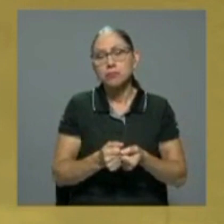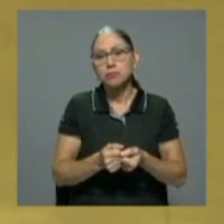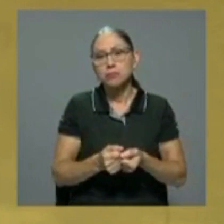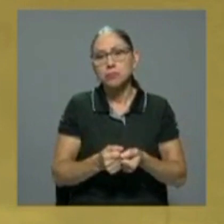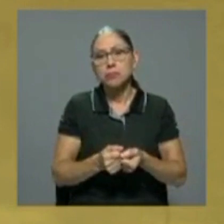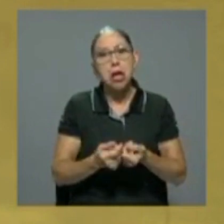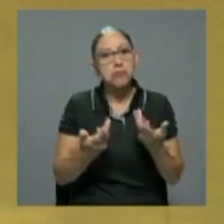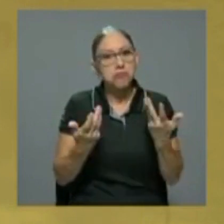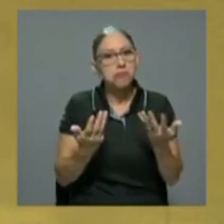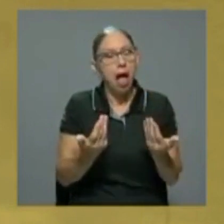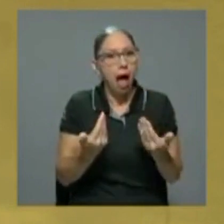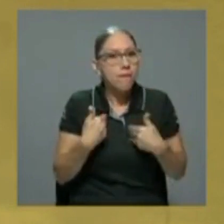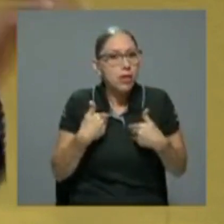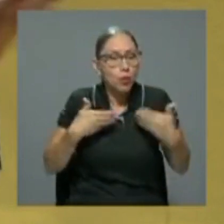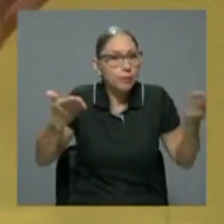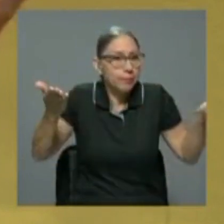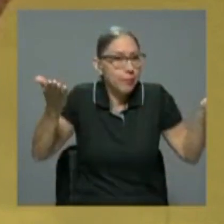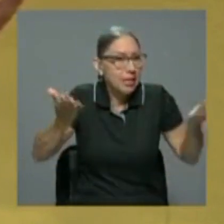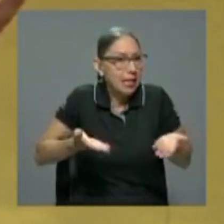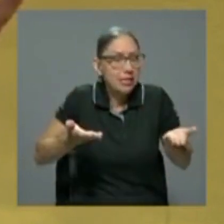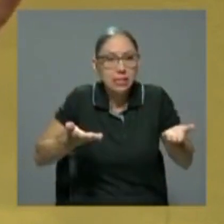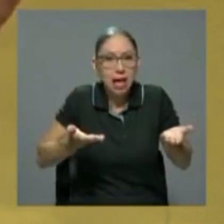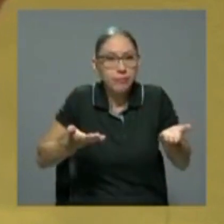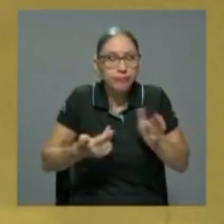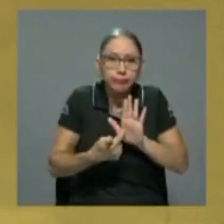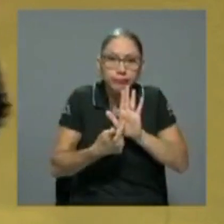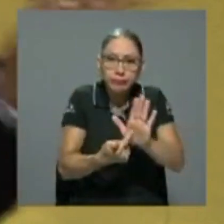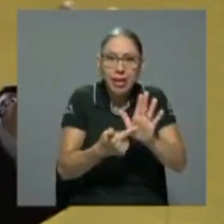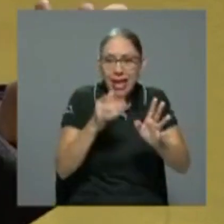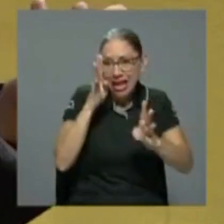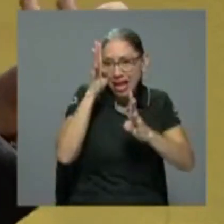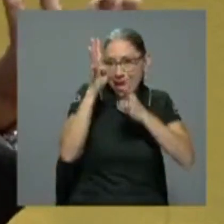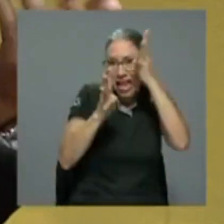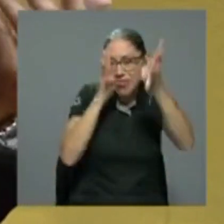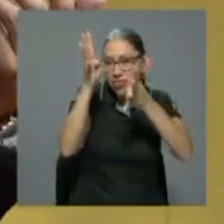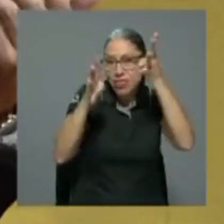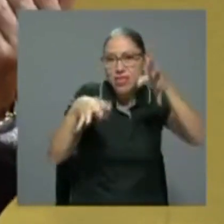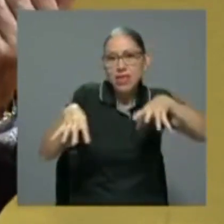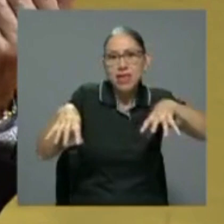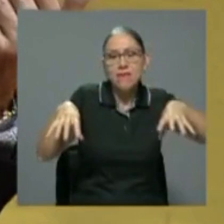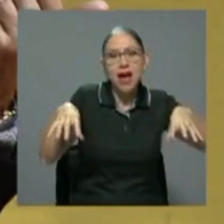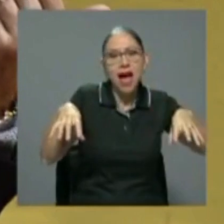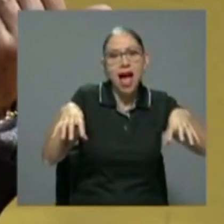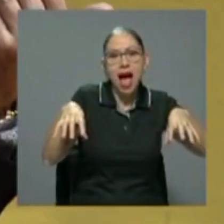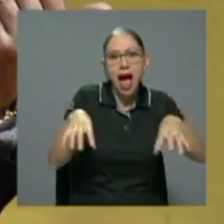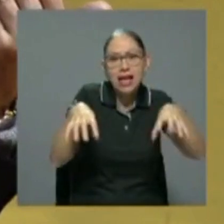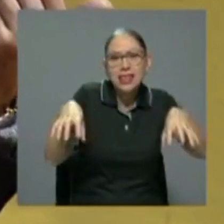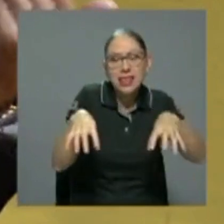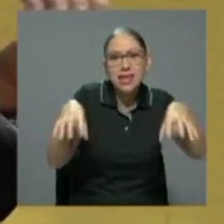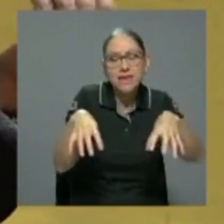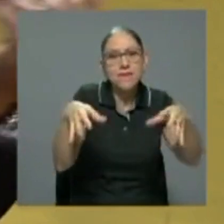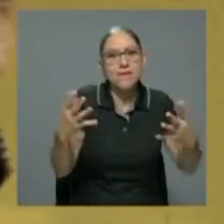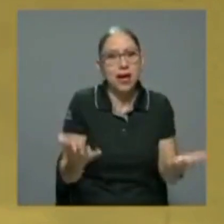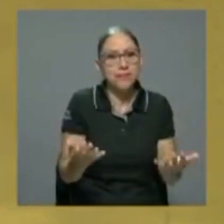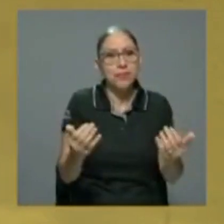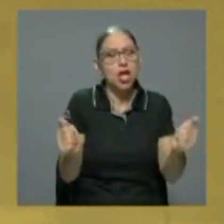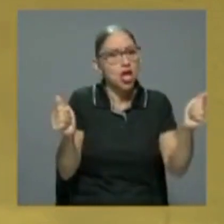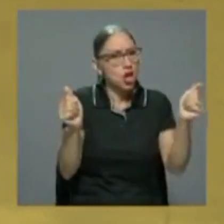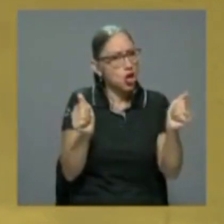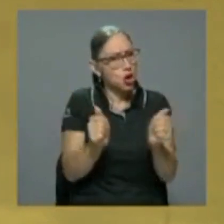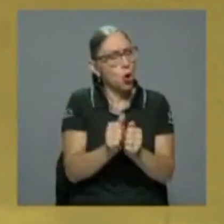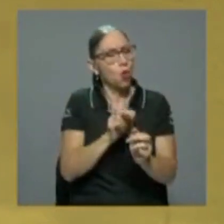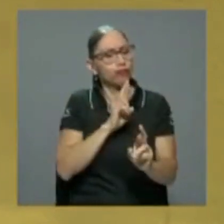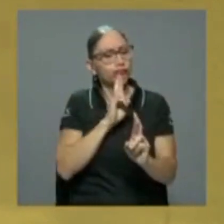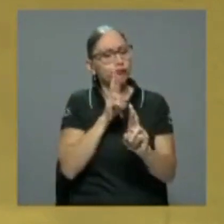ha habido una presencia creativa, activa y con